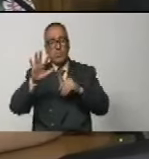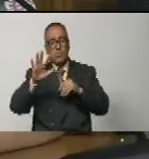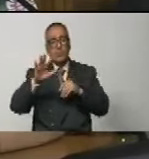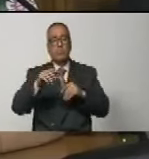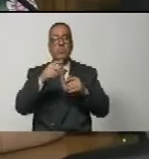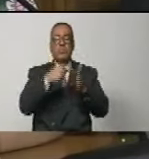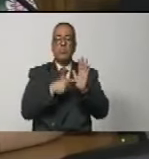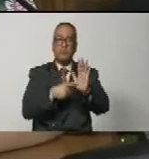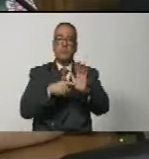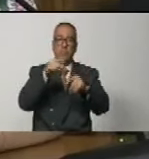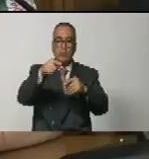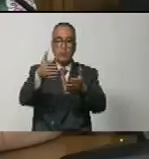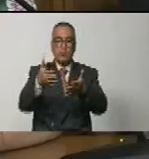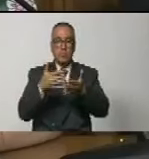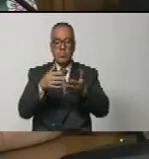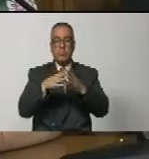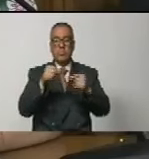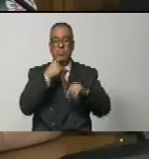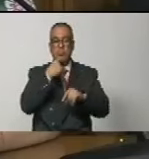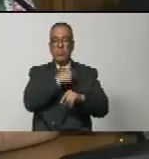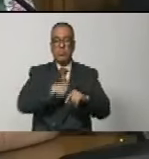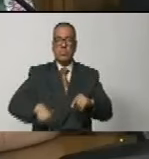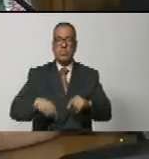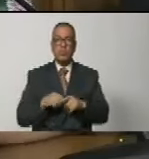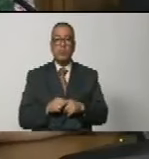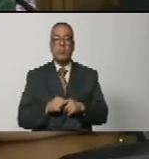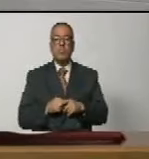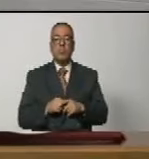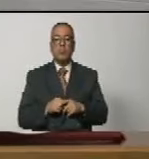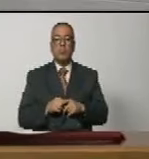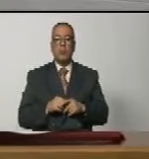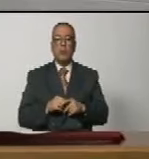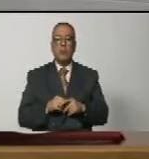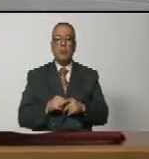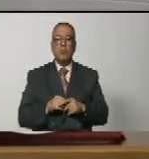245° del precitado informe. Es todo, ciudadano presidente.